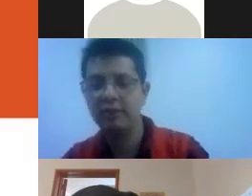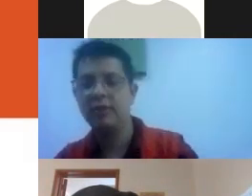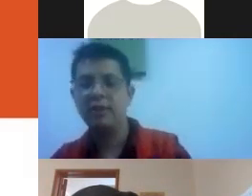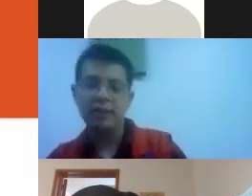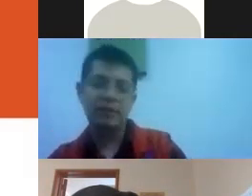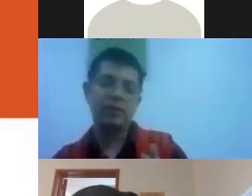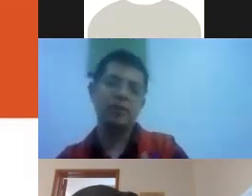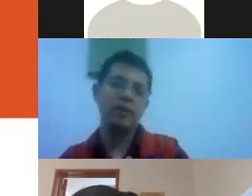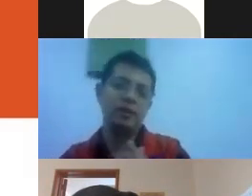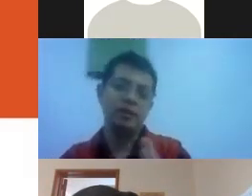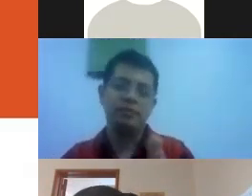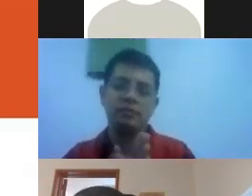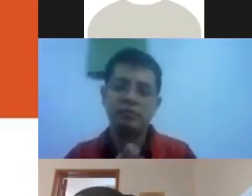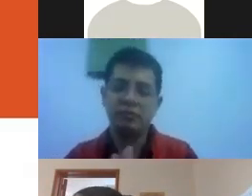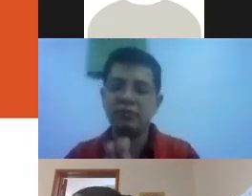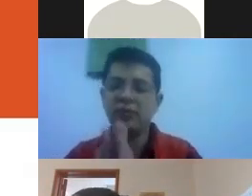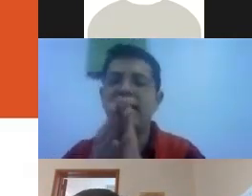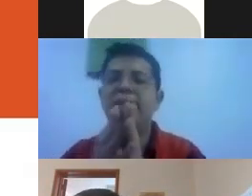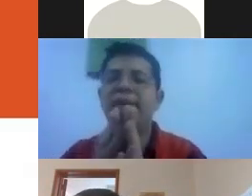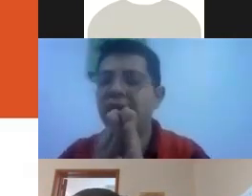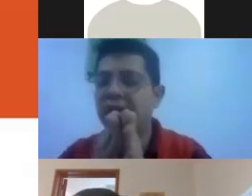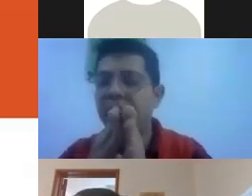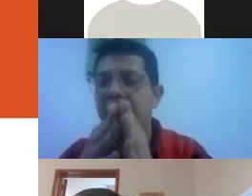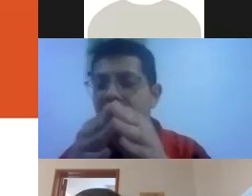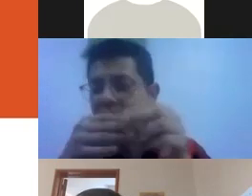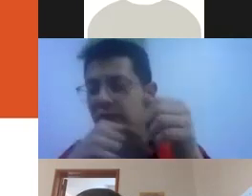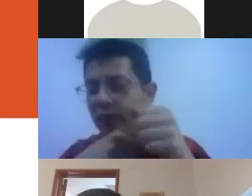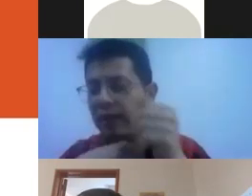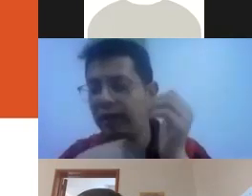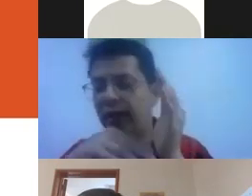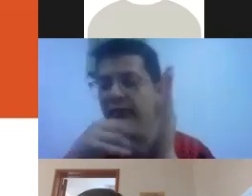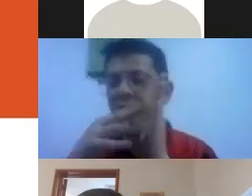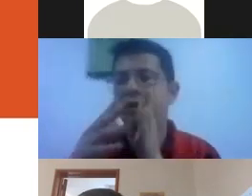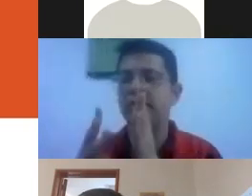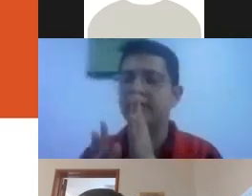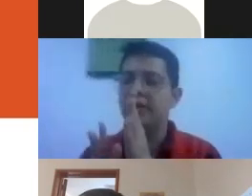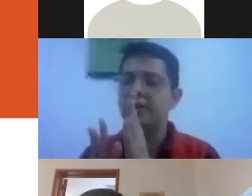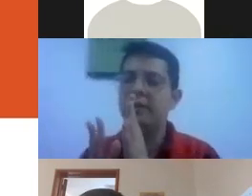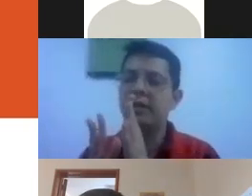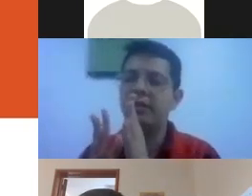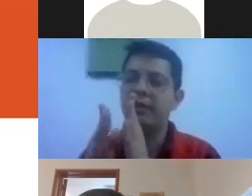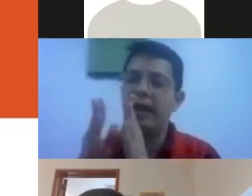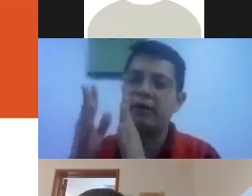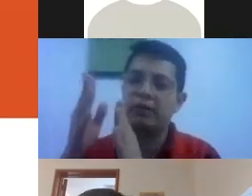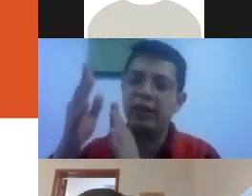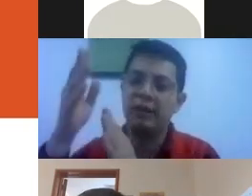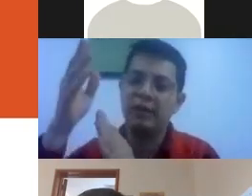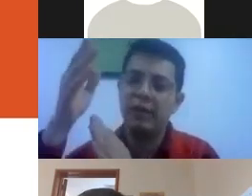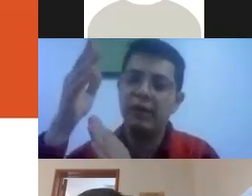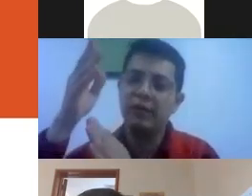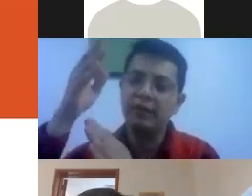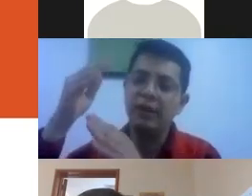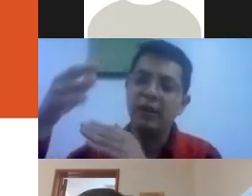qué? Si yo detecto que la tela ya está pegada, no voy a arrancarlo, le repito. Simplemente voy a cortar,